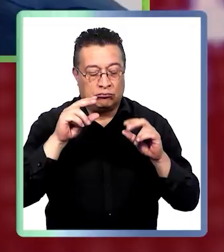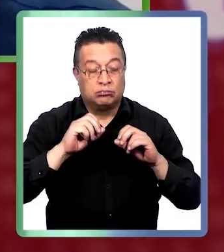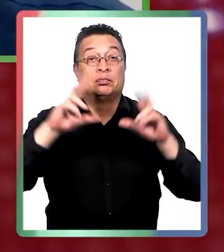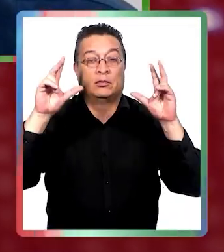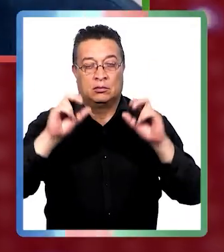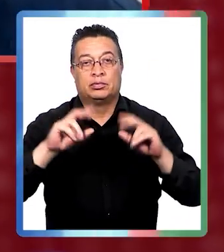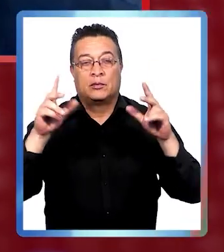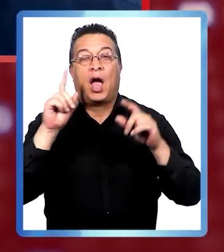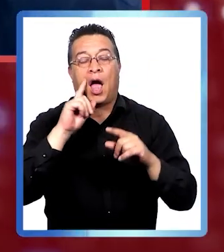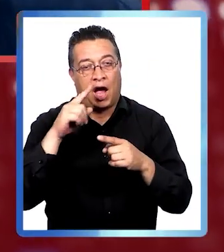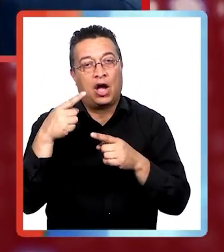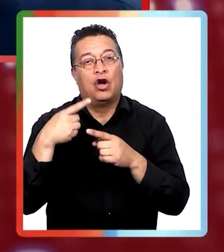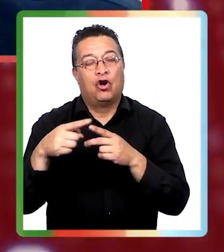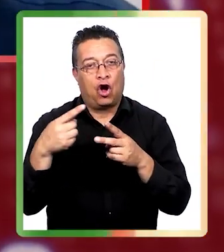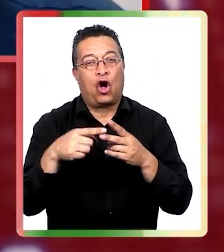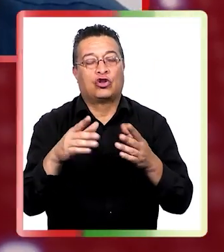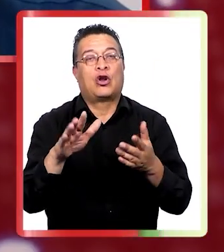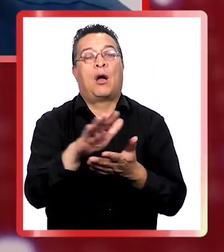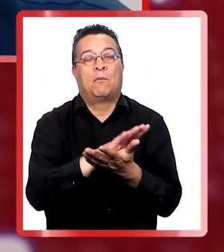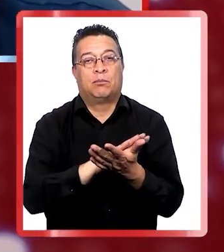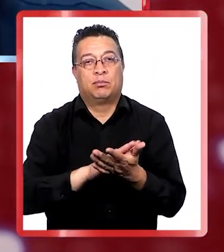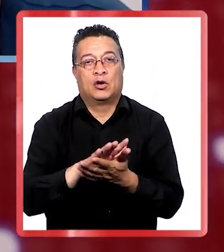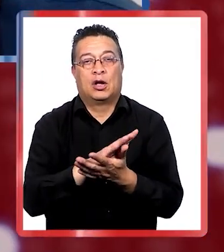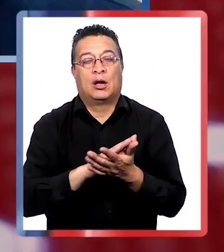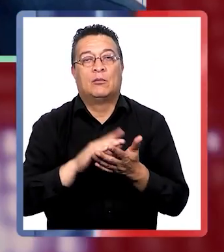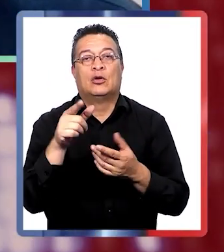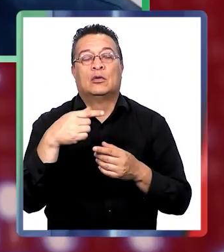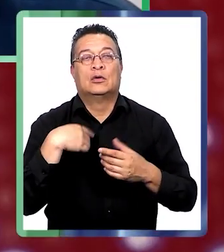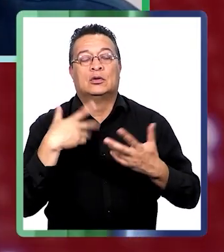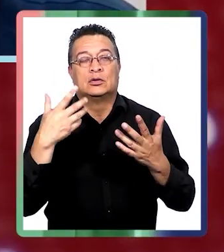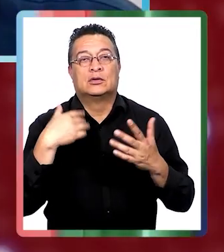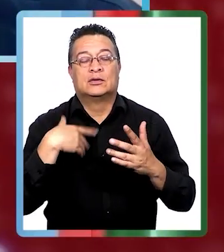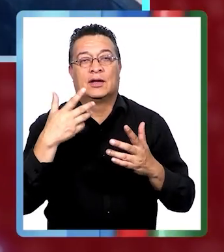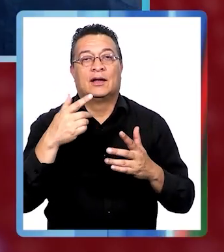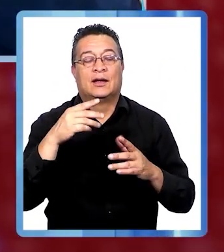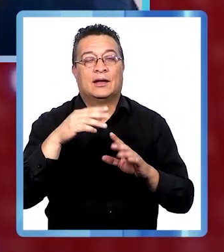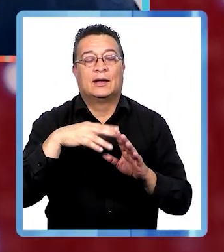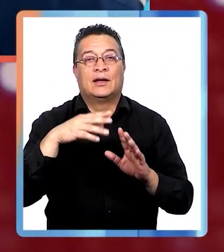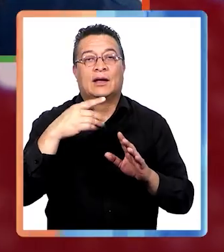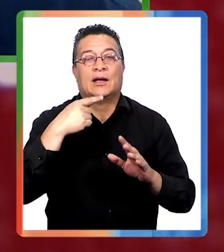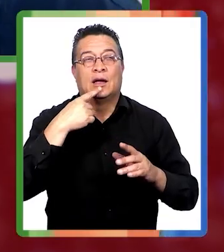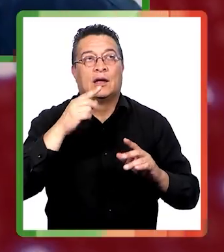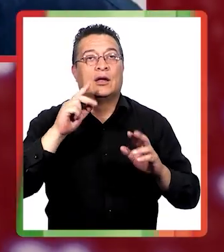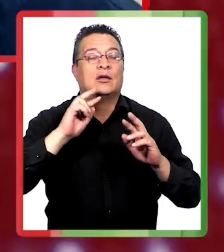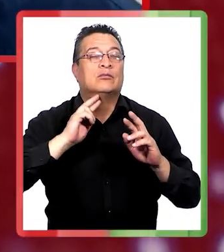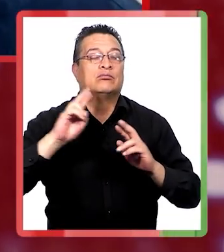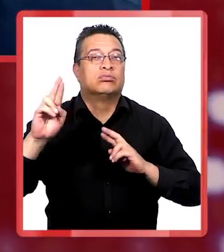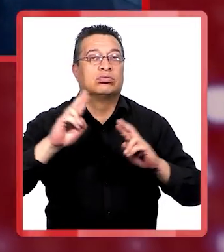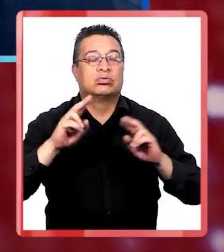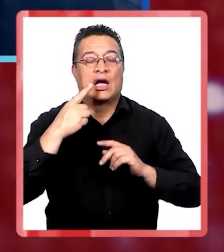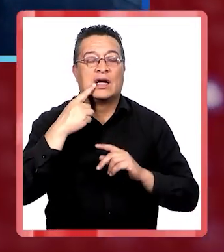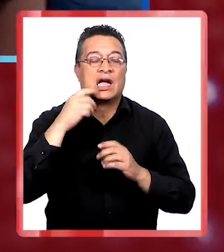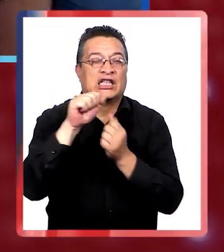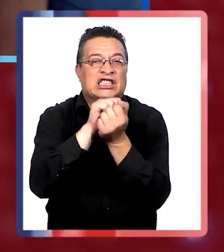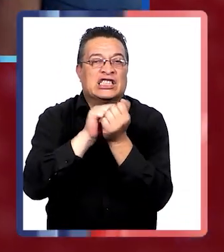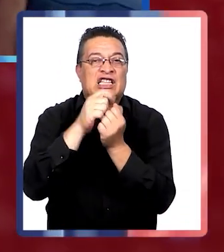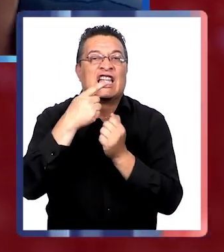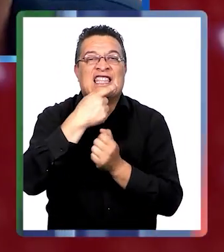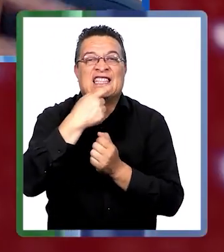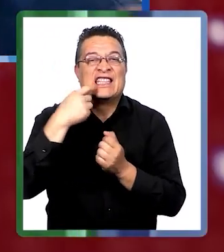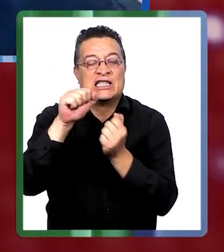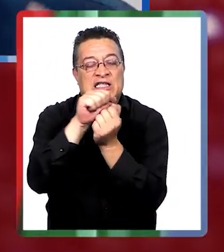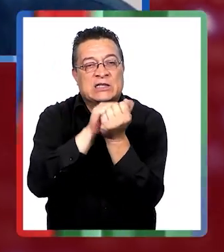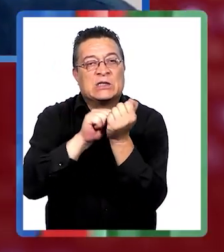apnea del sueño, pero existen otras, como por ejemplo el llamado síndrome de piernas inquieta, el